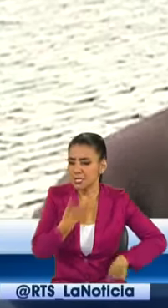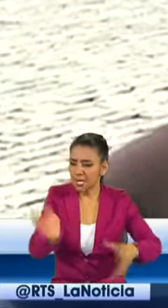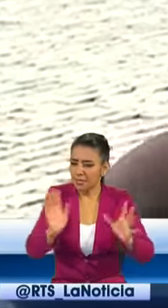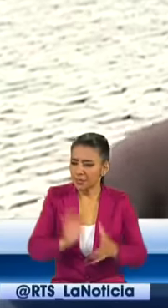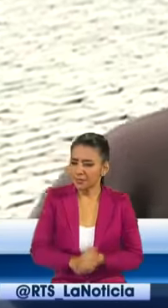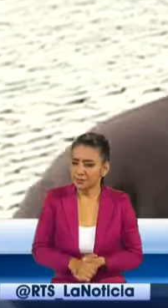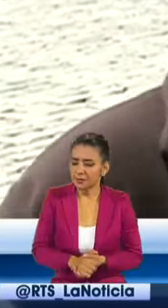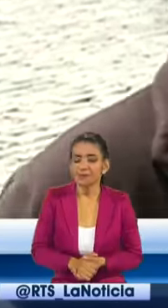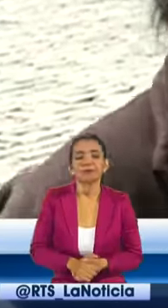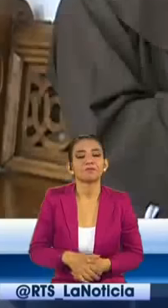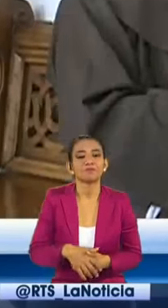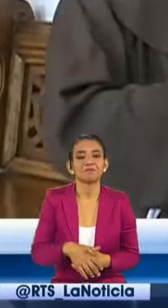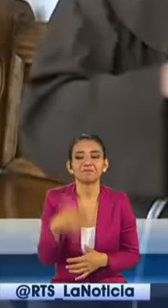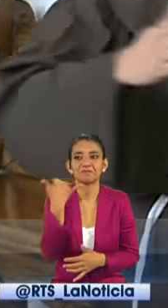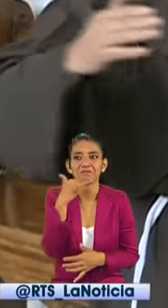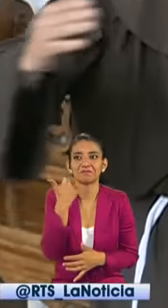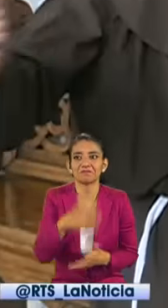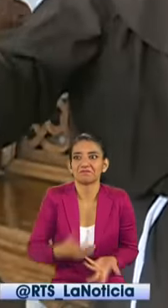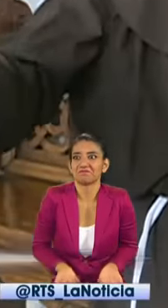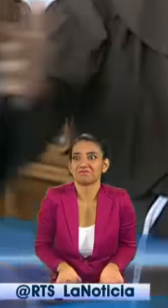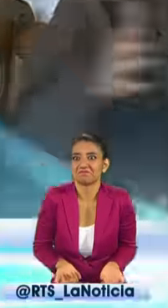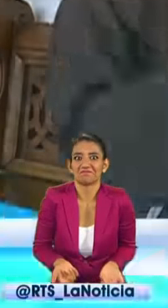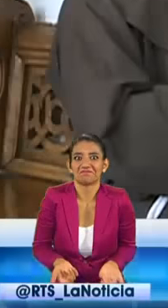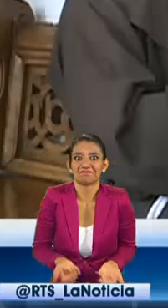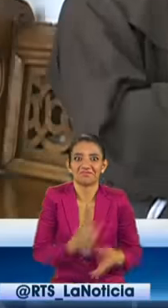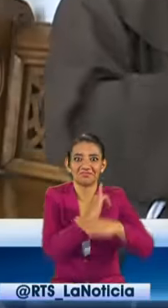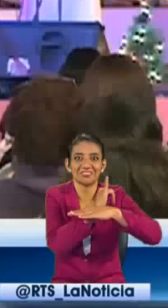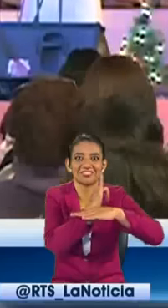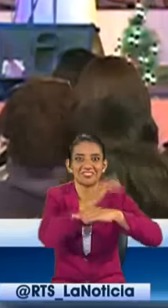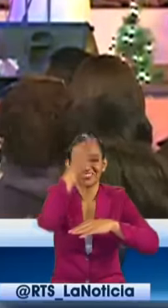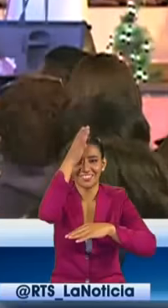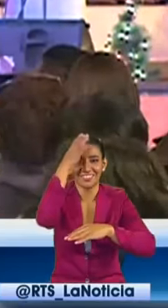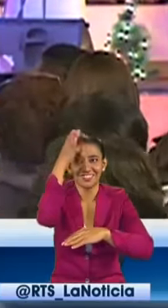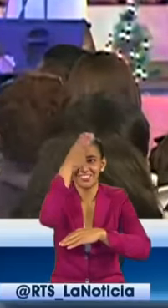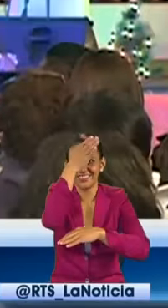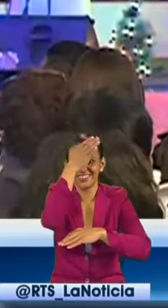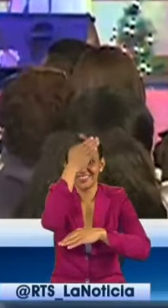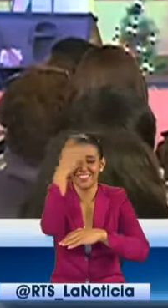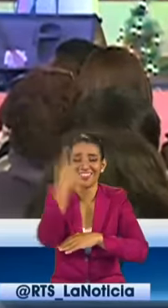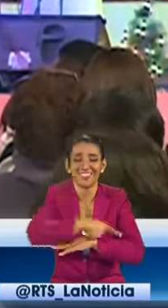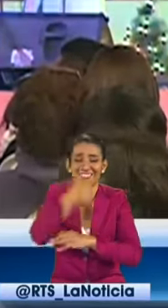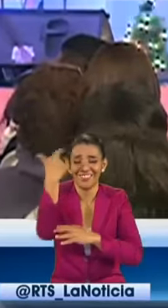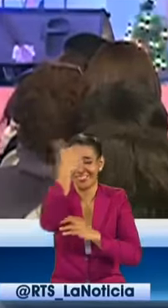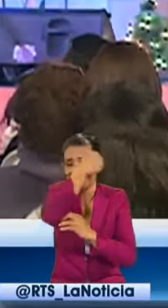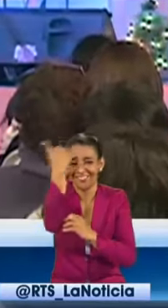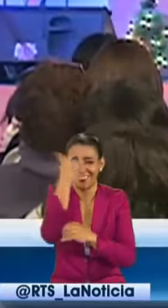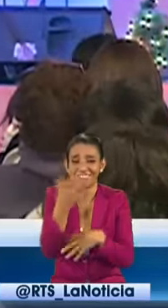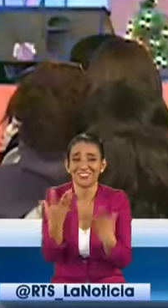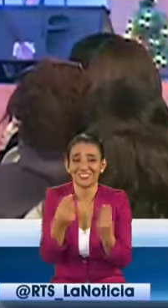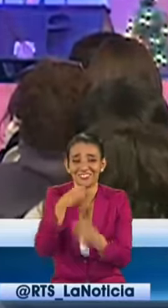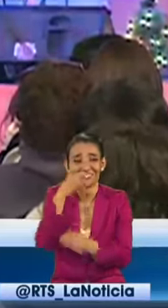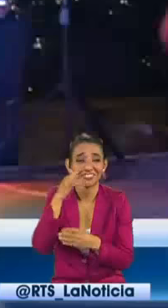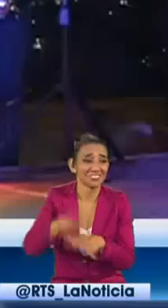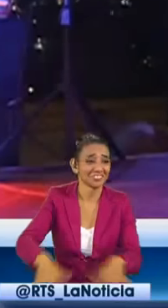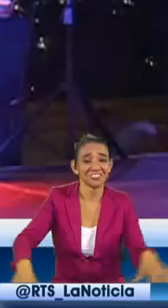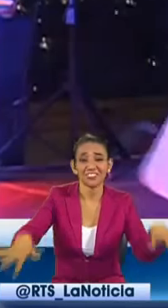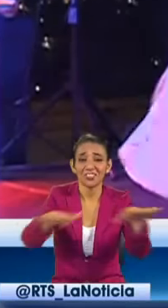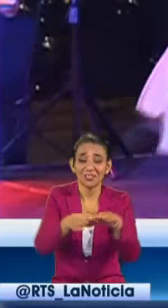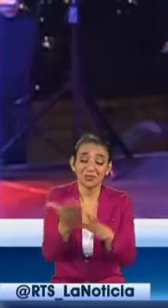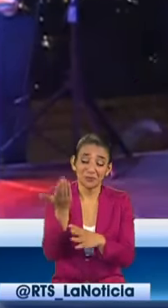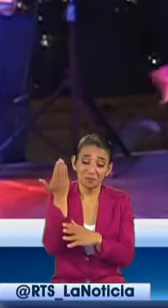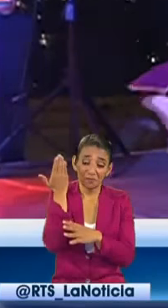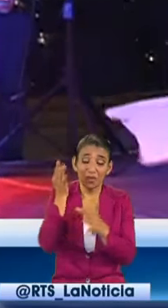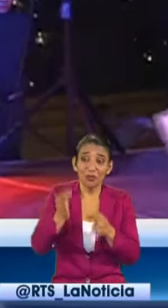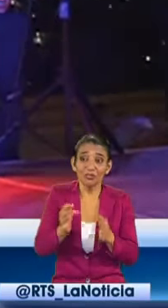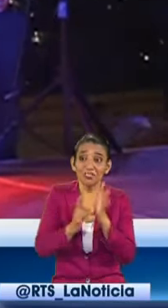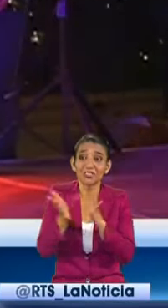portado. Para la Iglesia Católica, el Día de los Inocentes es la conmemoración de cientos de niños que en Belén y sus alrededores, en el tiempo que